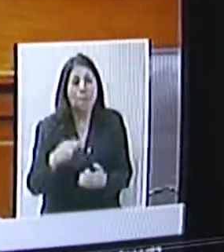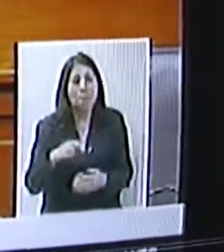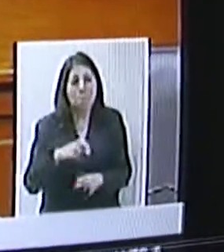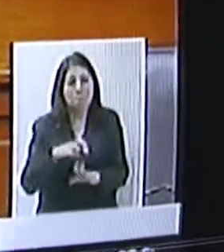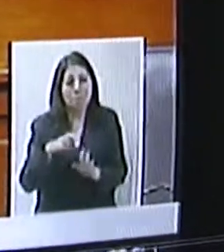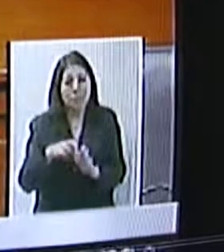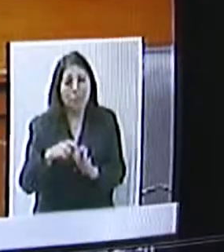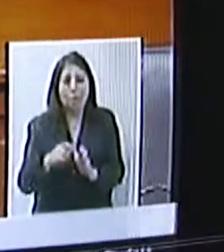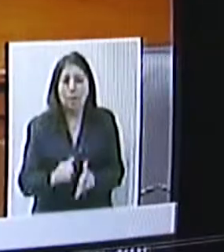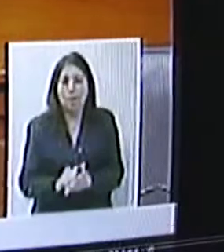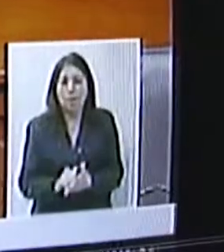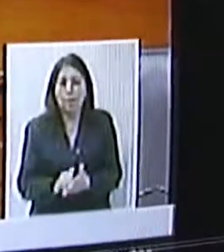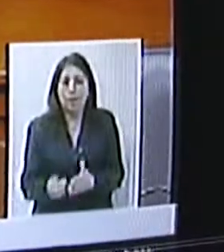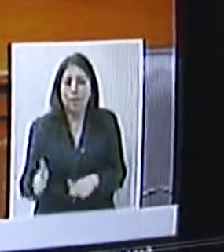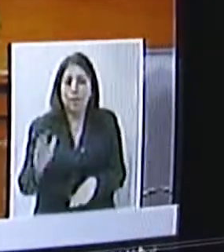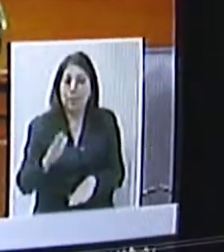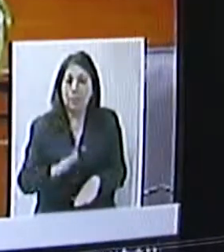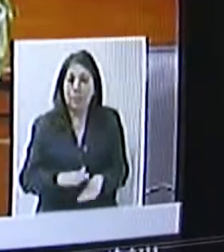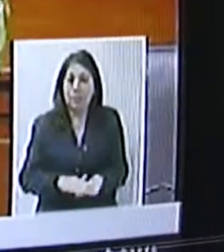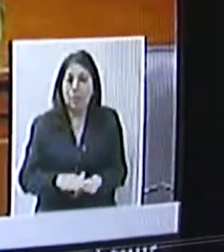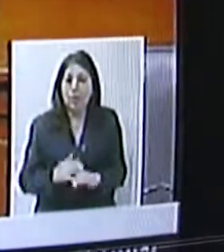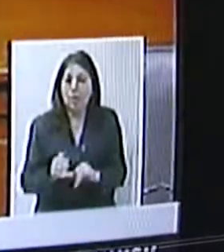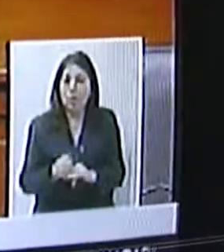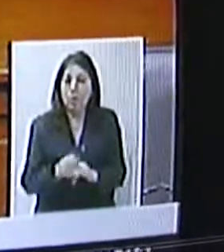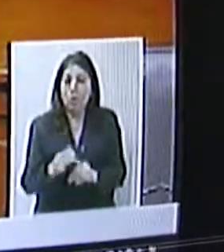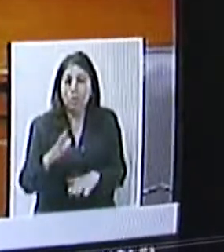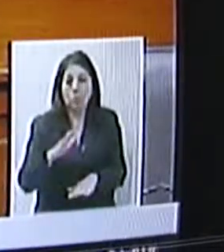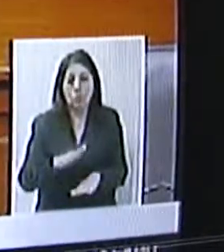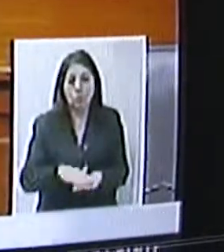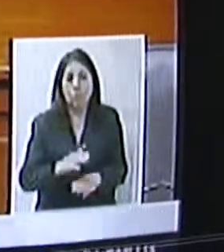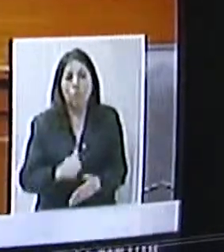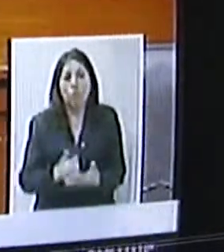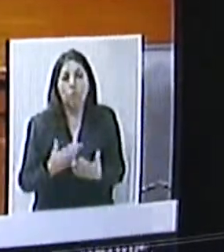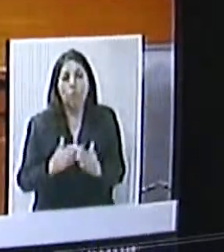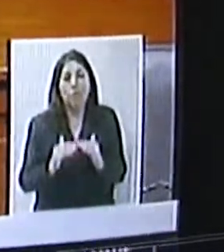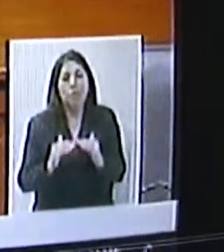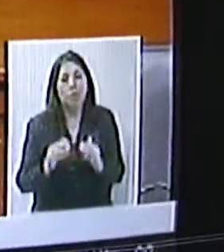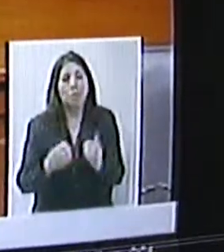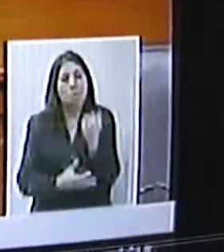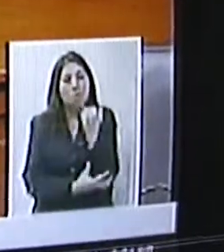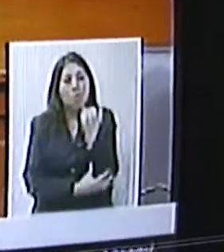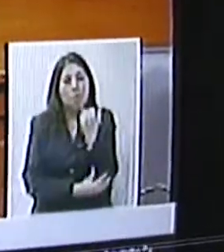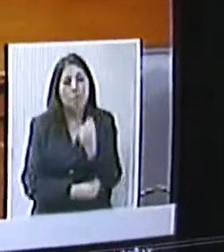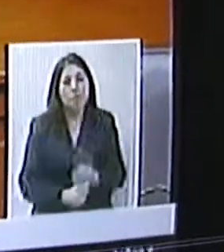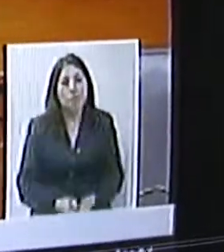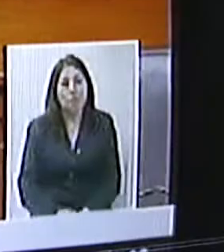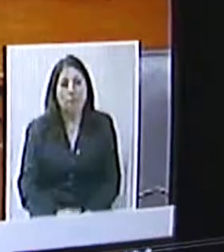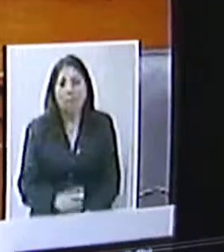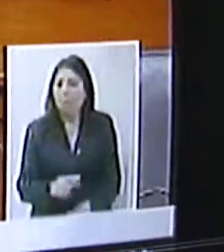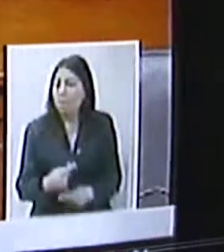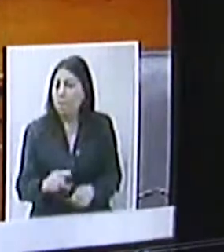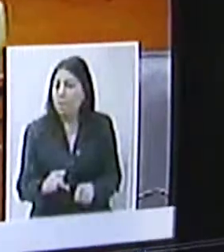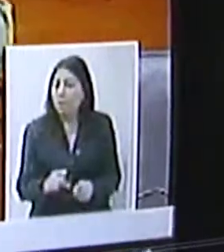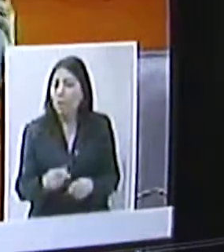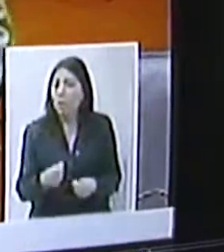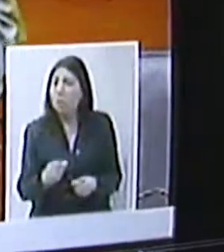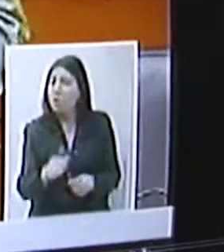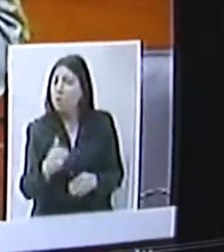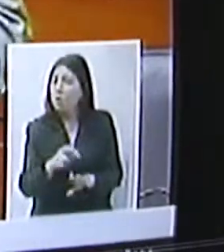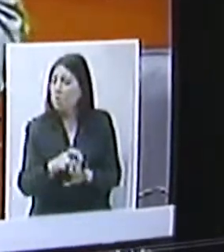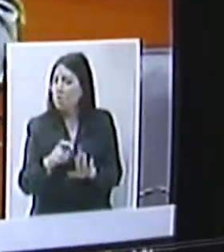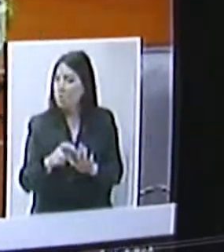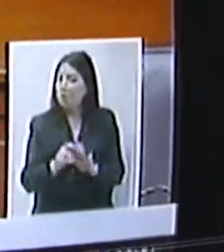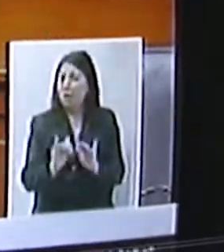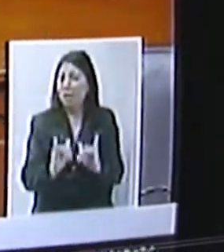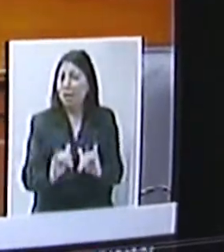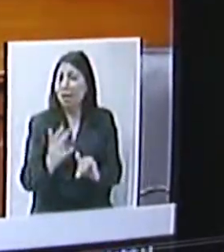megaproyecto alcance al sur, alcance a esa línea de pobreza. No permitamos, como otros proyectos que se